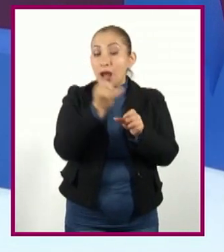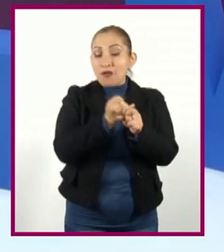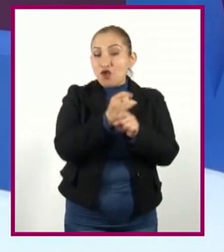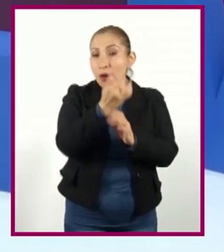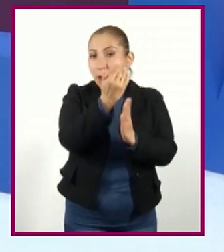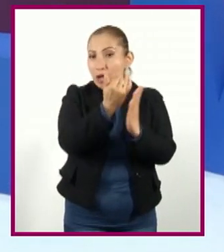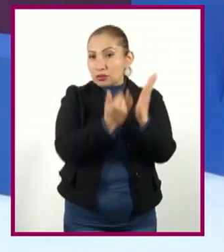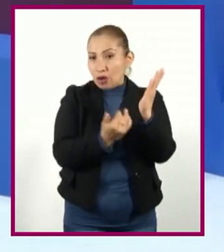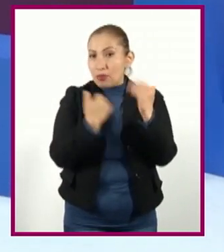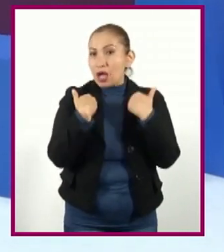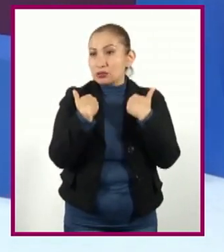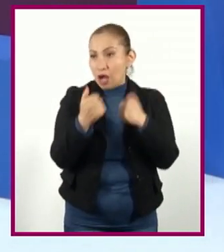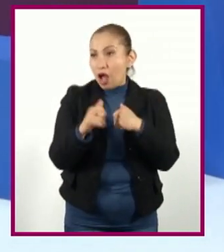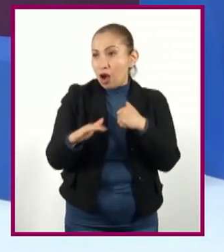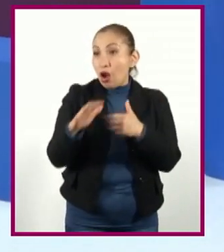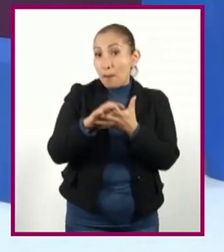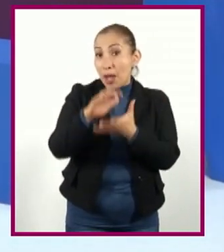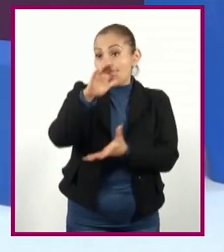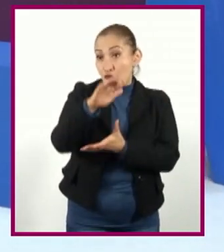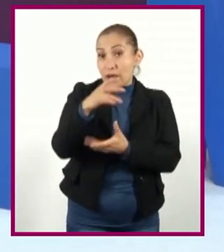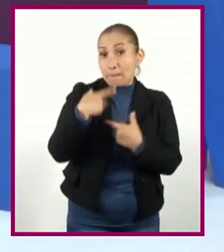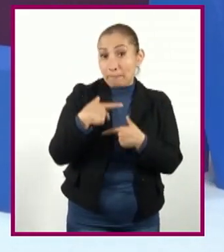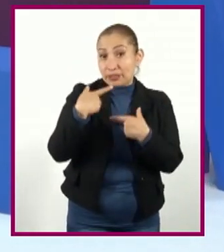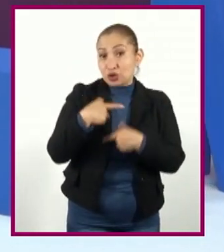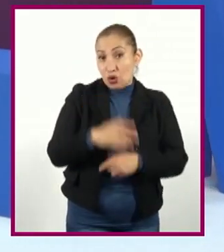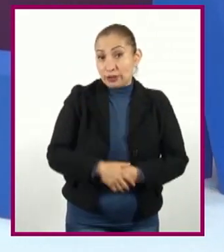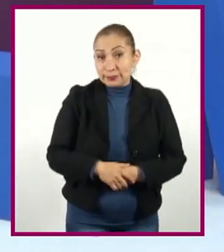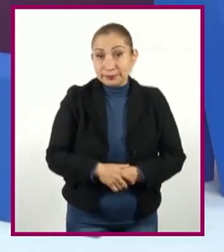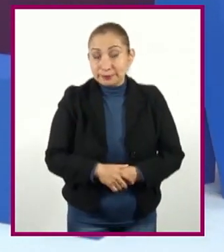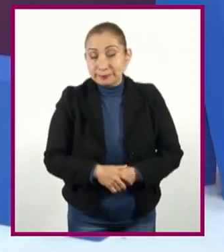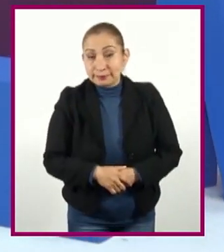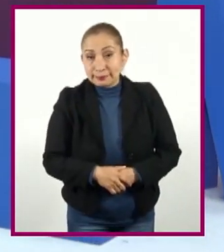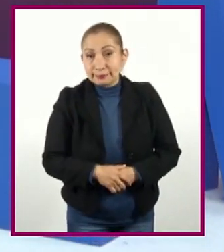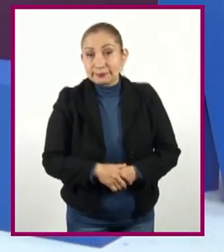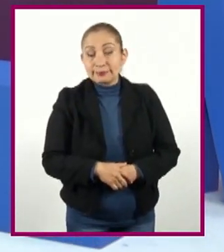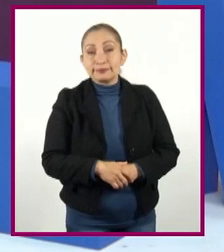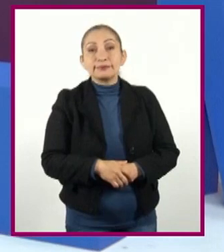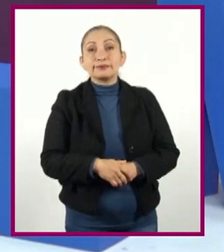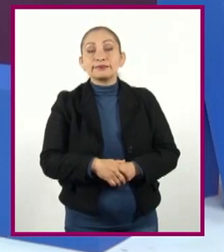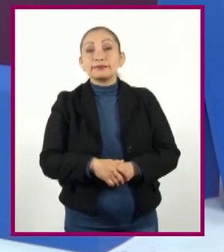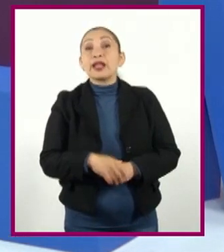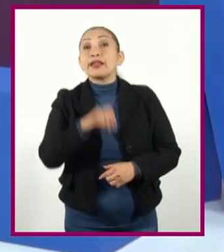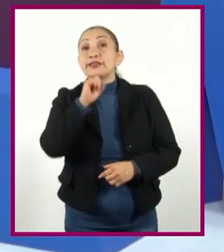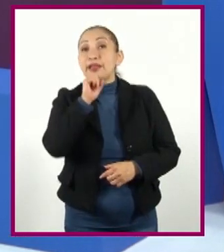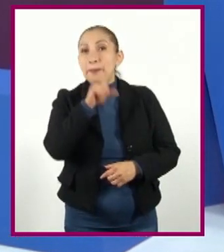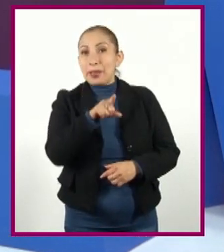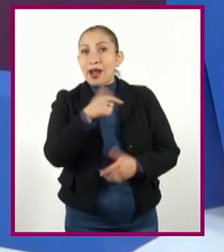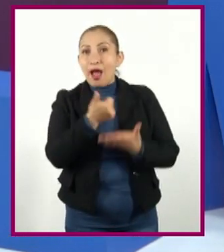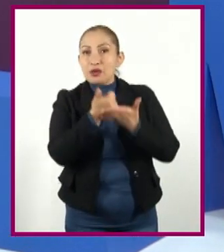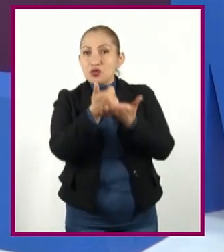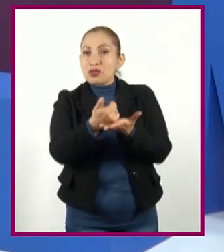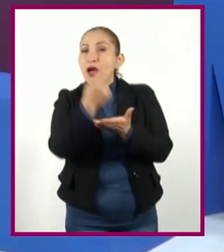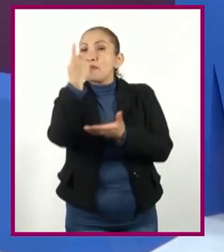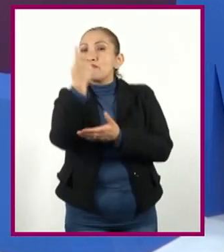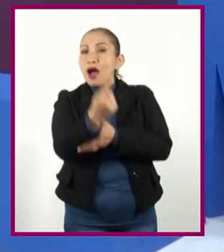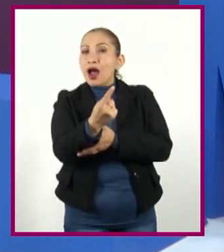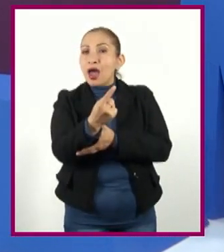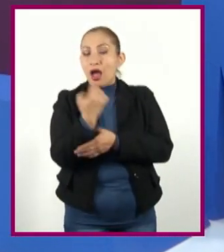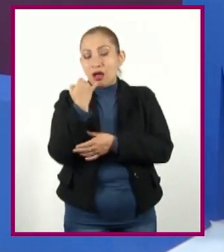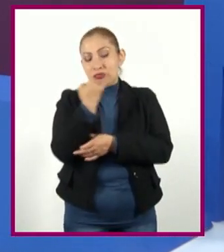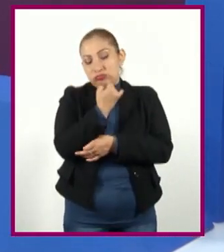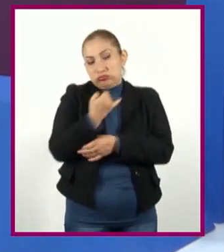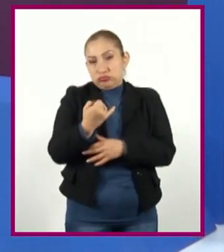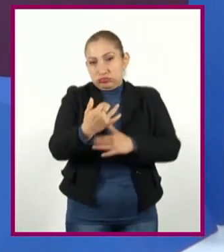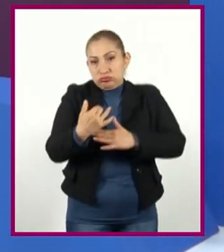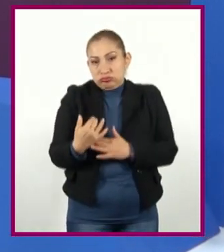información sea comprensible para la mayor cantidad de personas posible, al tiempo que ayuda a mantener la objetividad